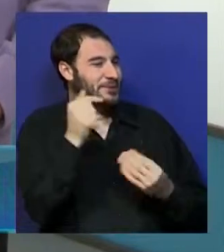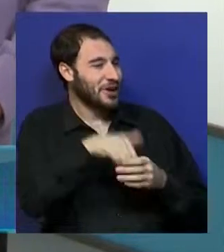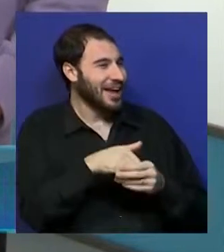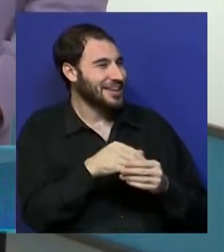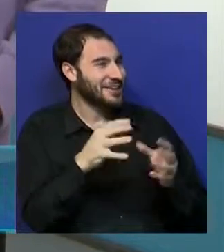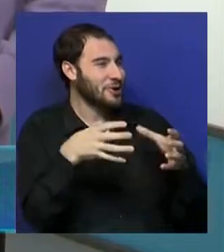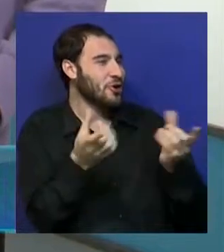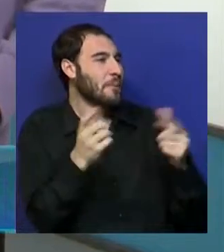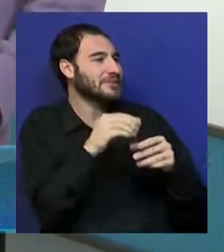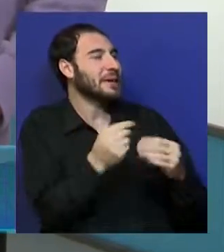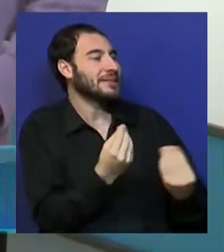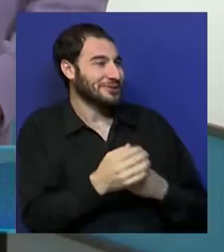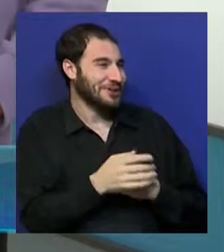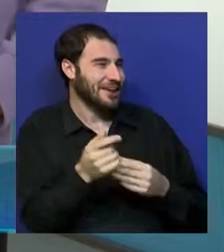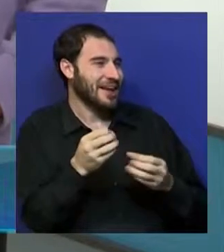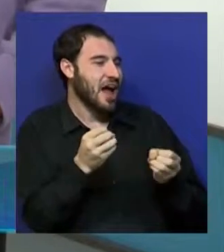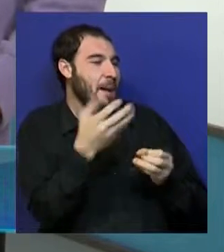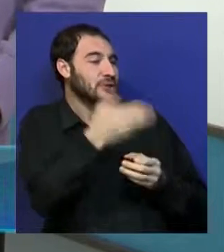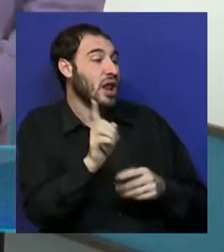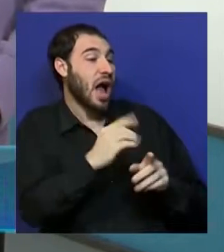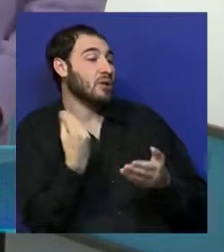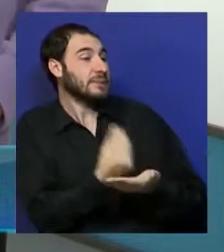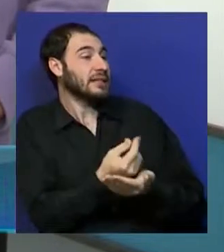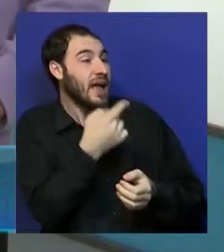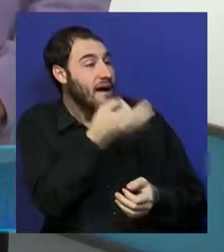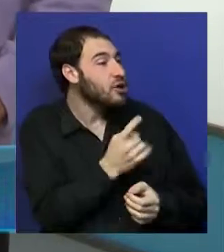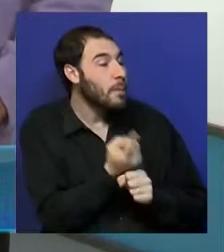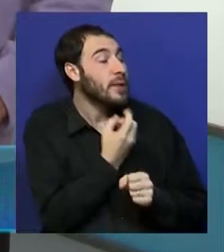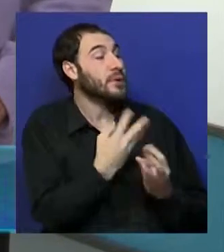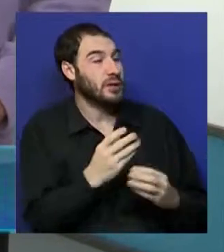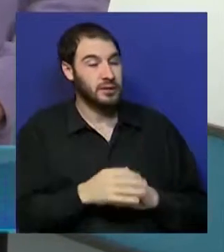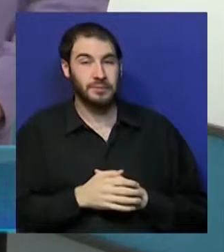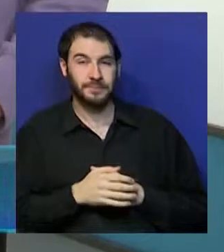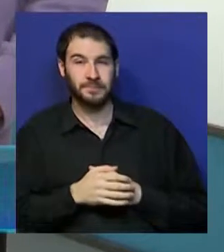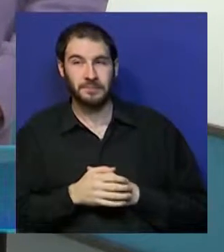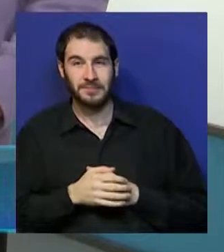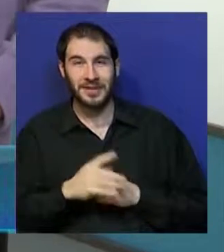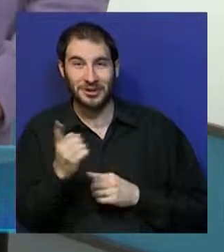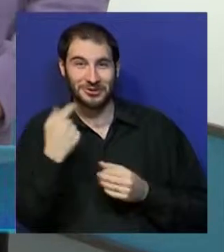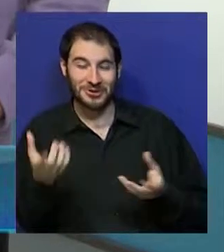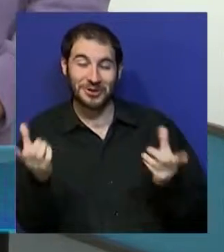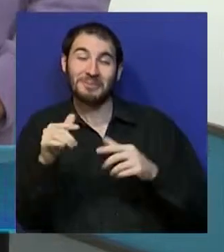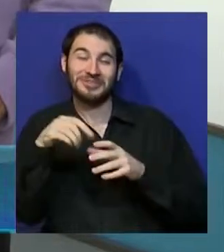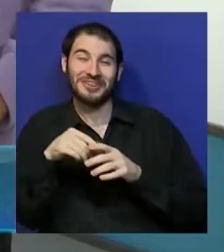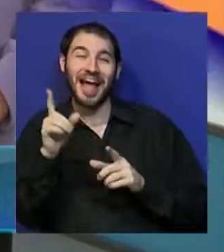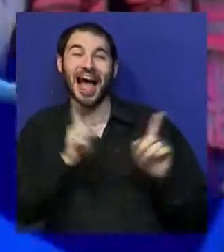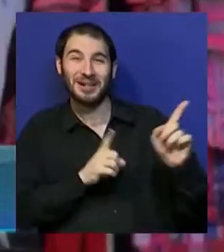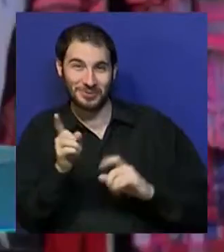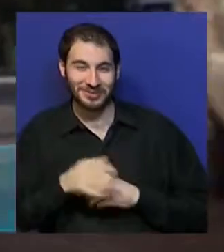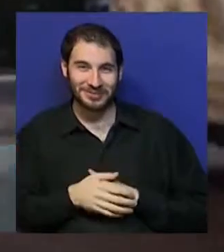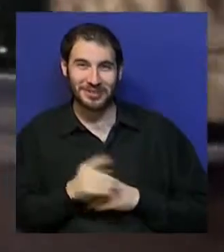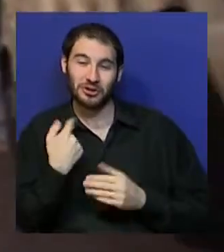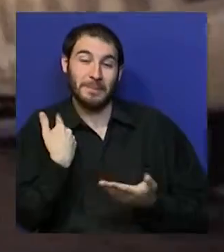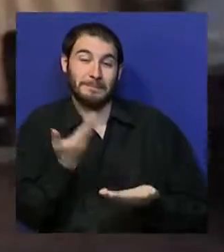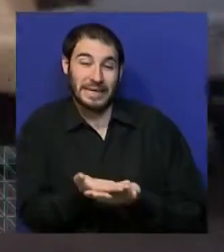en la comisión? ¿Por qué no se pudo implementar la voz de algunos referentes en el tema? Mira, la verdad que nosotros desde la comisión algunos le